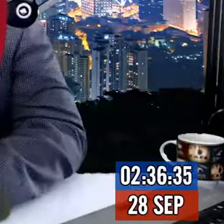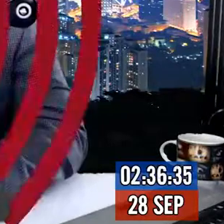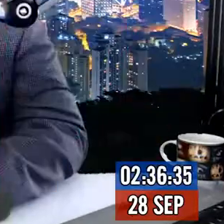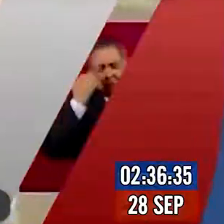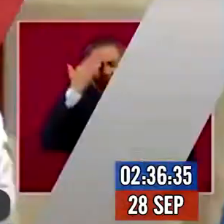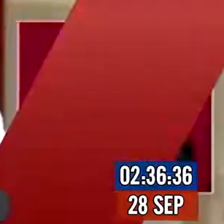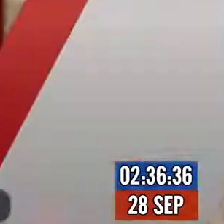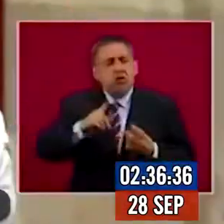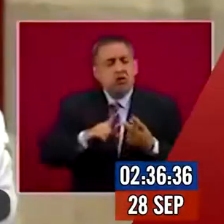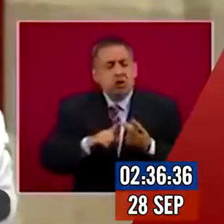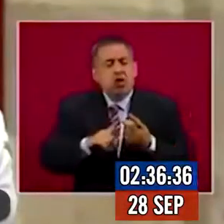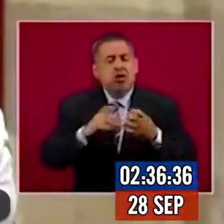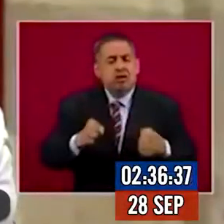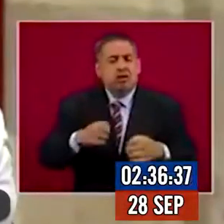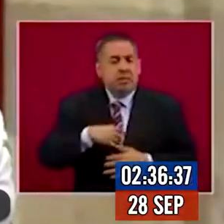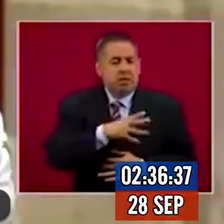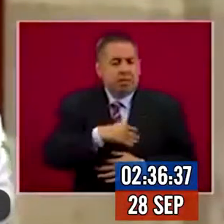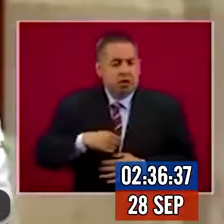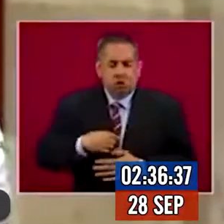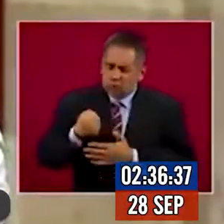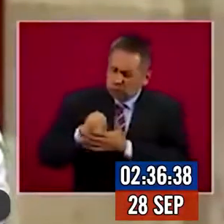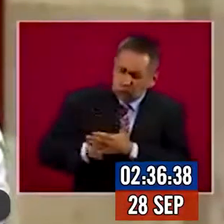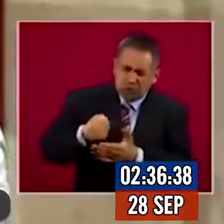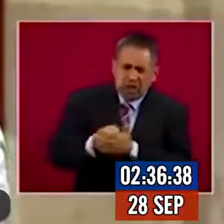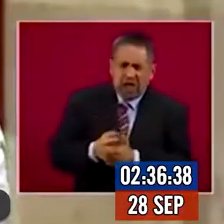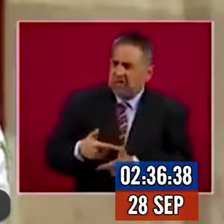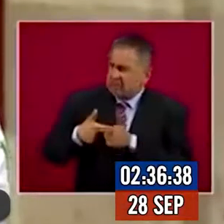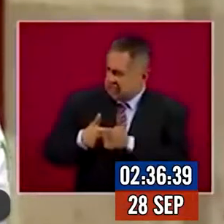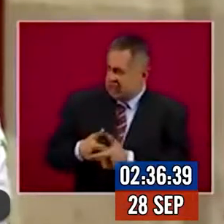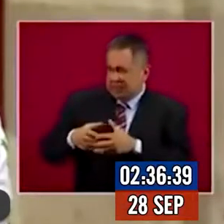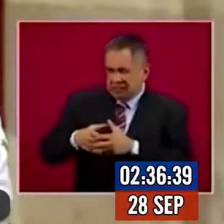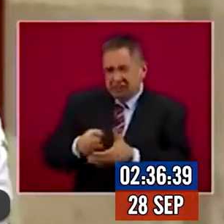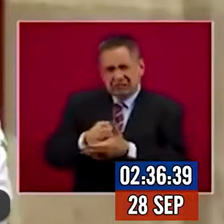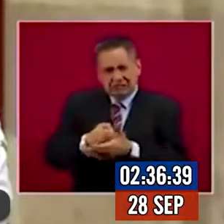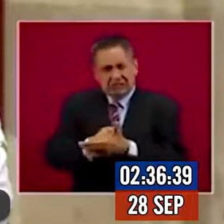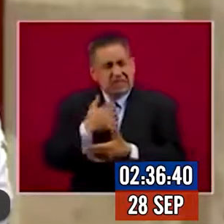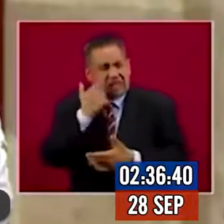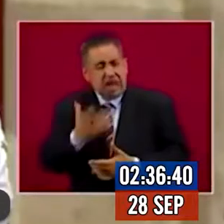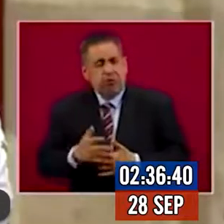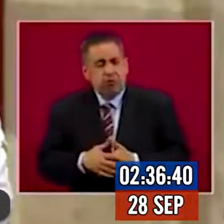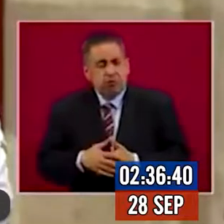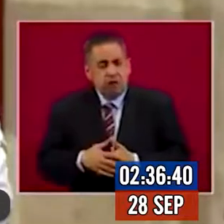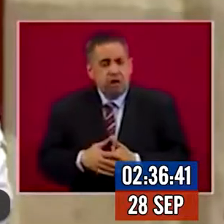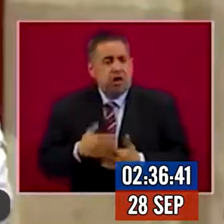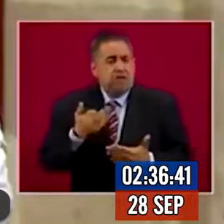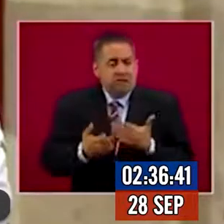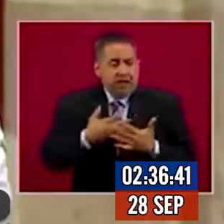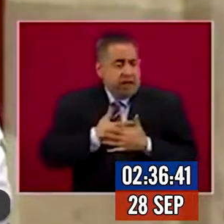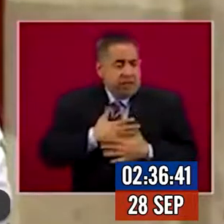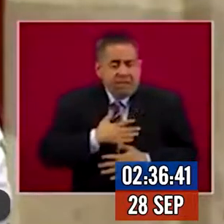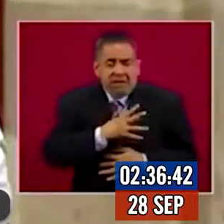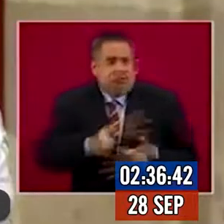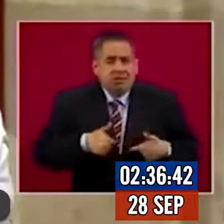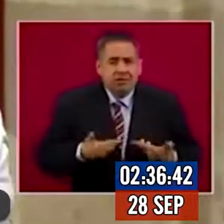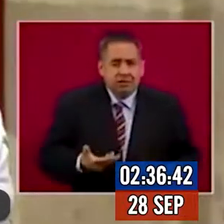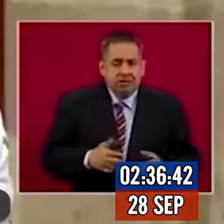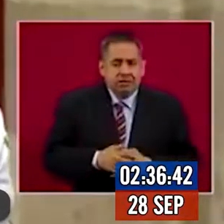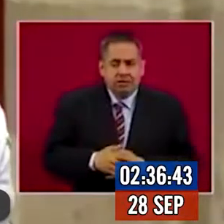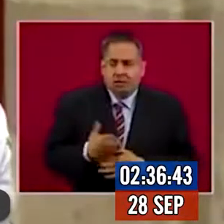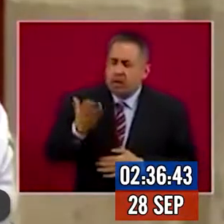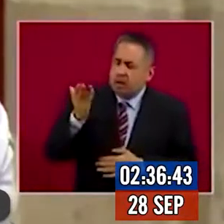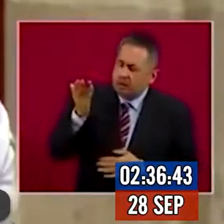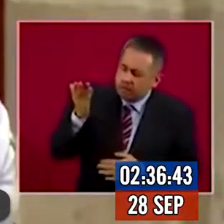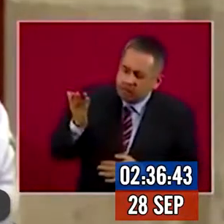hijos seguimos caminando porque aún nos faltan nuestros seres queridos en la casa yo le